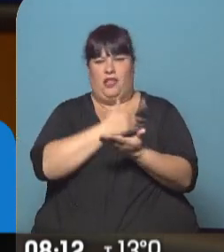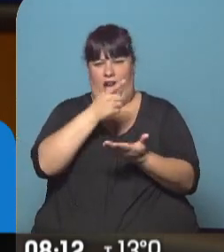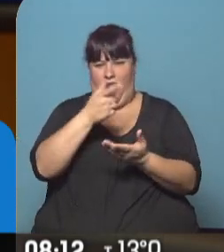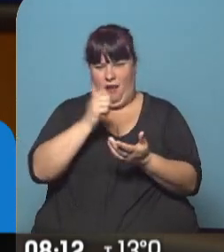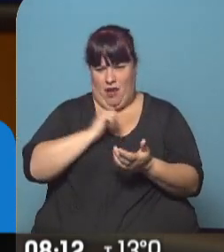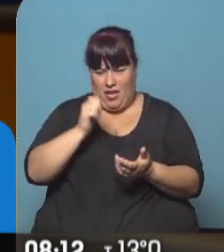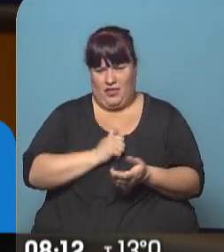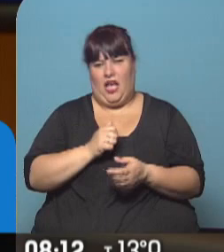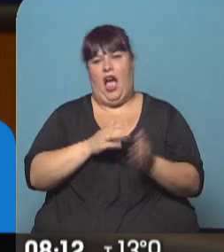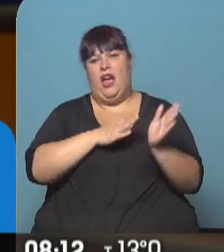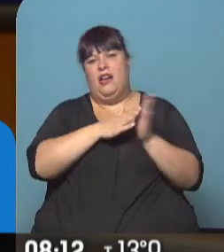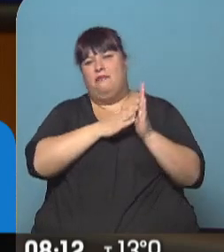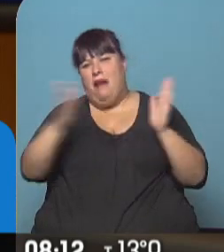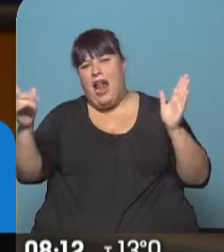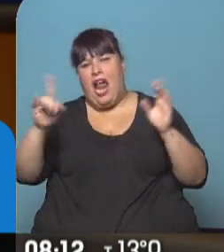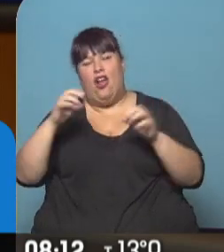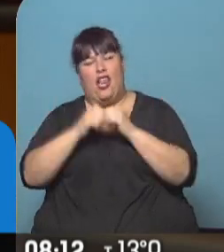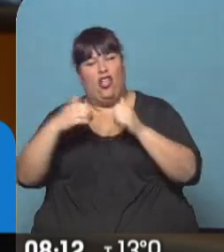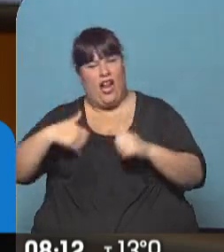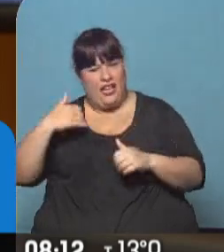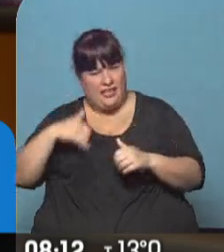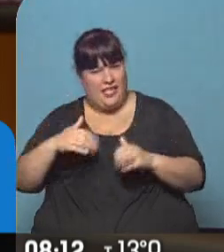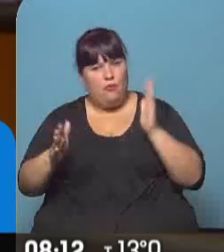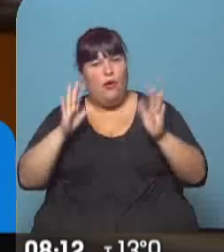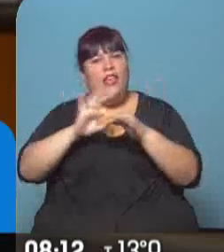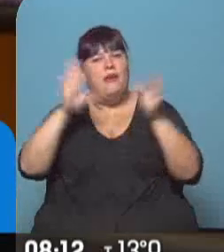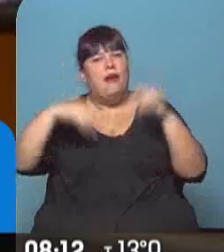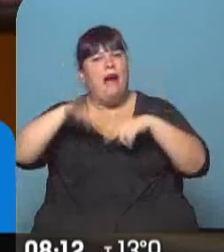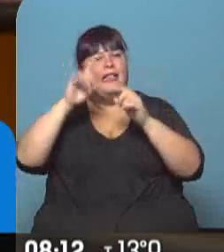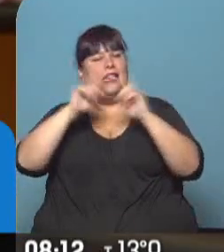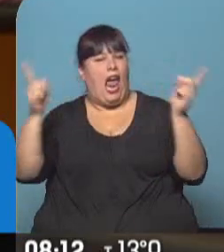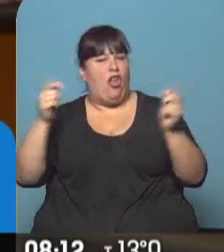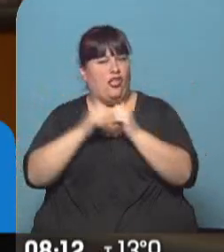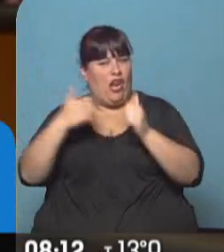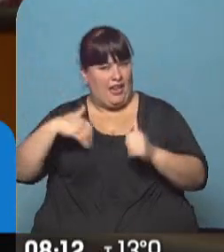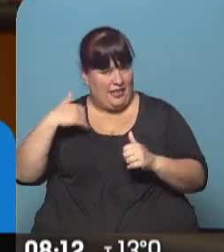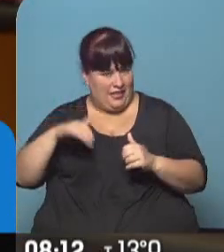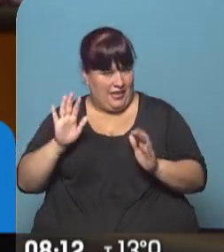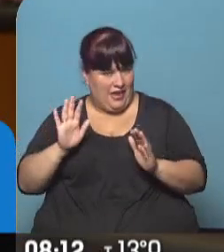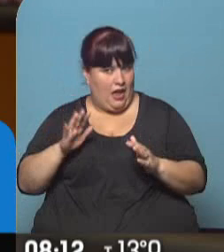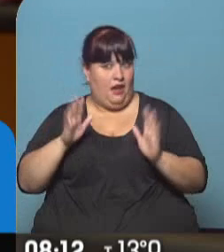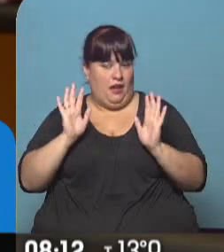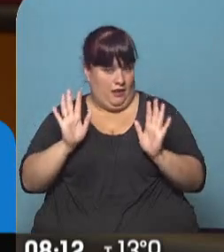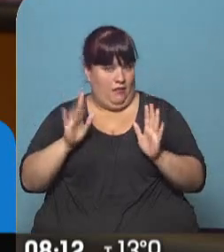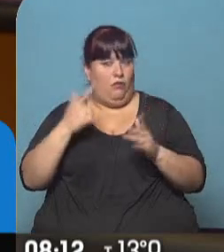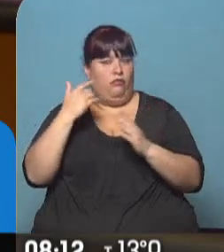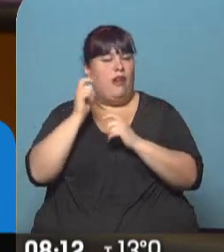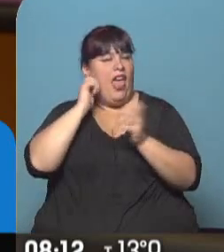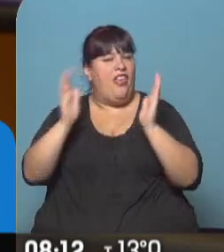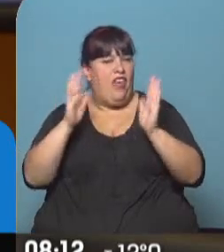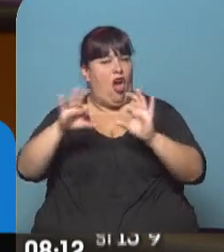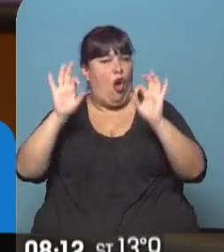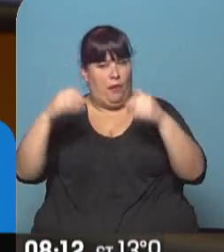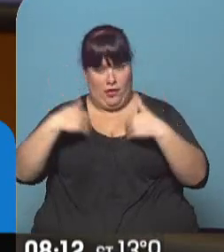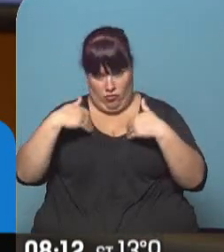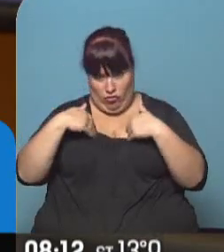abrir el periodo más largo de la historia argentina el periodo democrático más largo electo argentina tanto es así que hay una generación entera